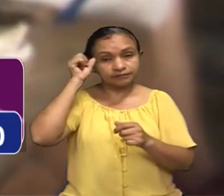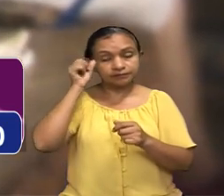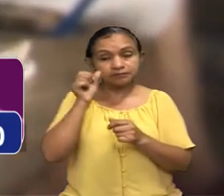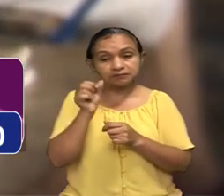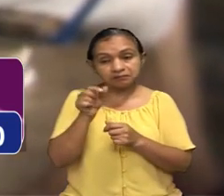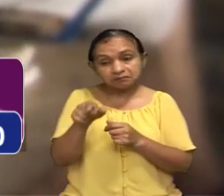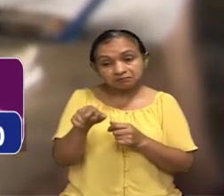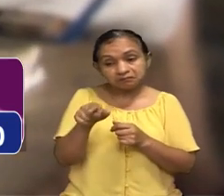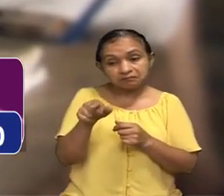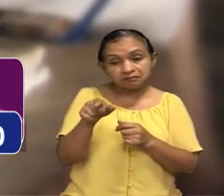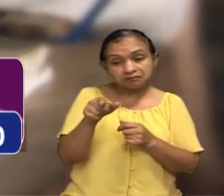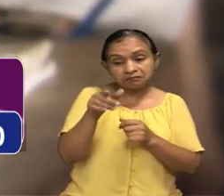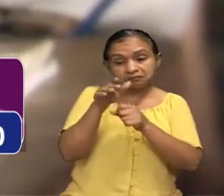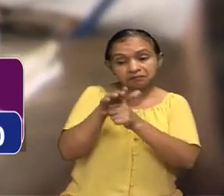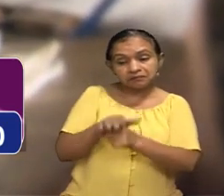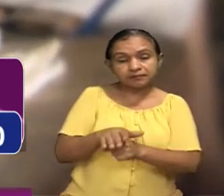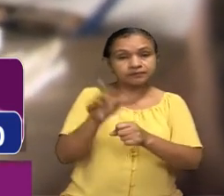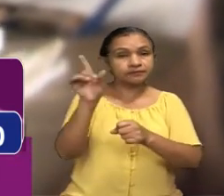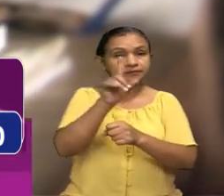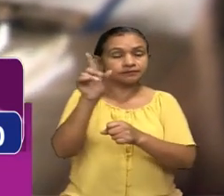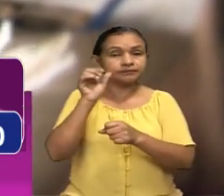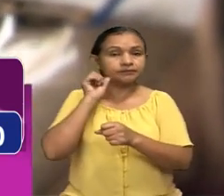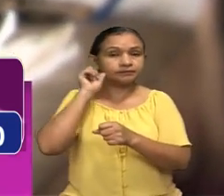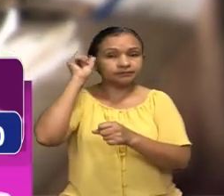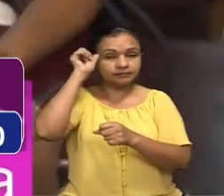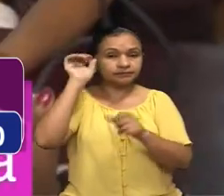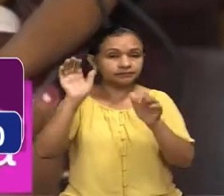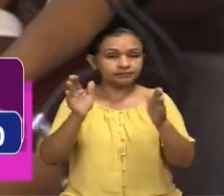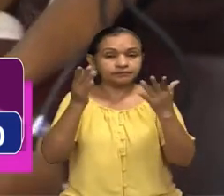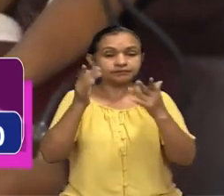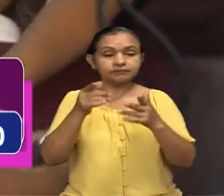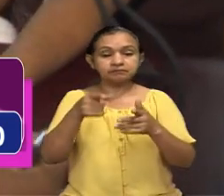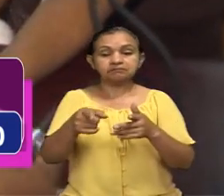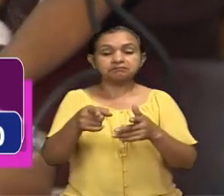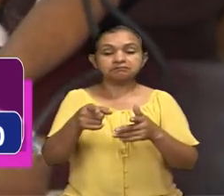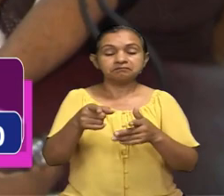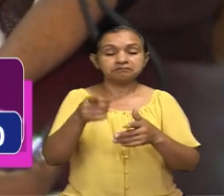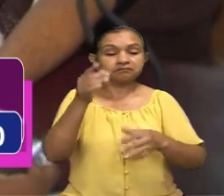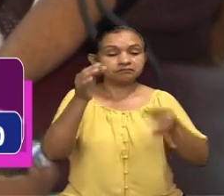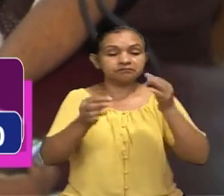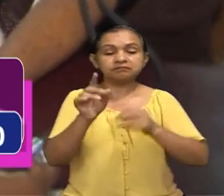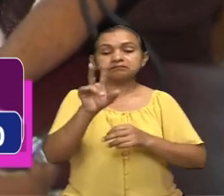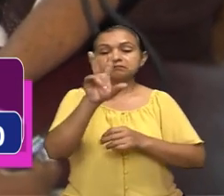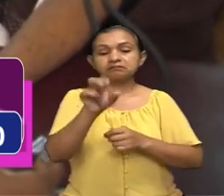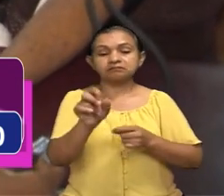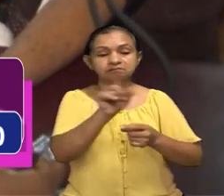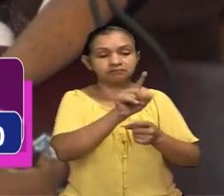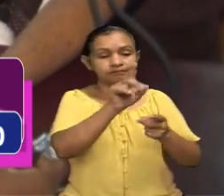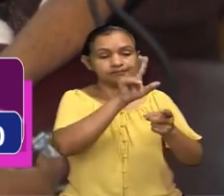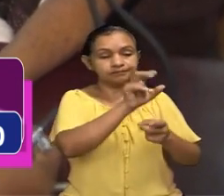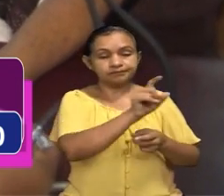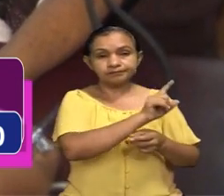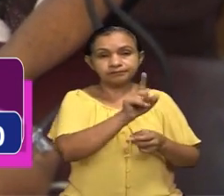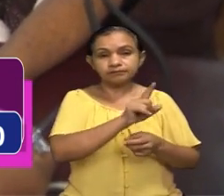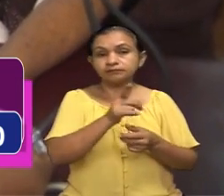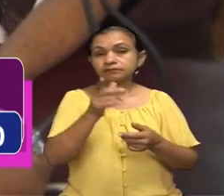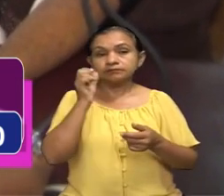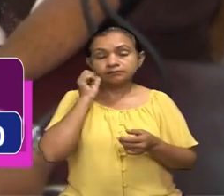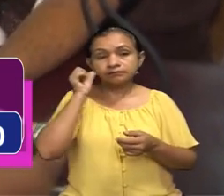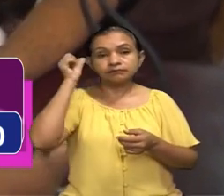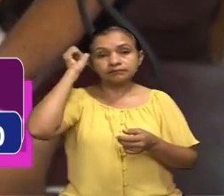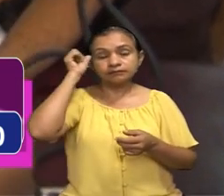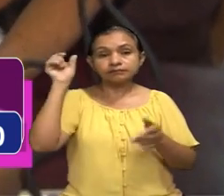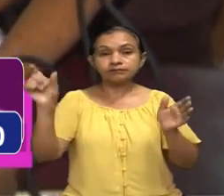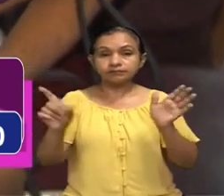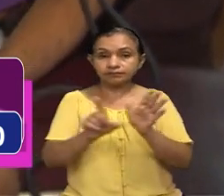minusvalía. Okay. Ser una persona adulta mayor no es una incapacidad jurídica. Las personas adultas mayores, la